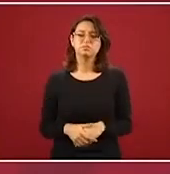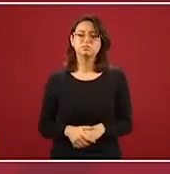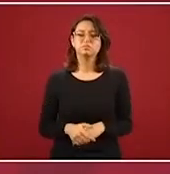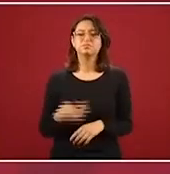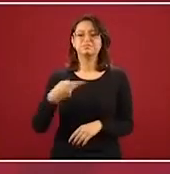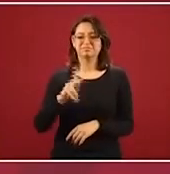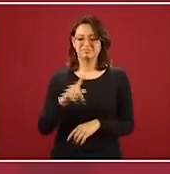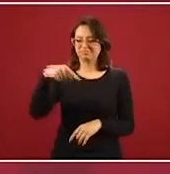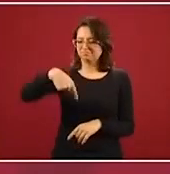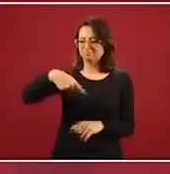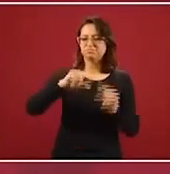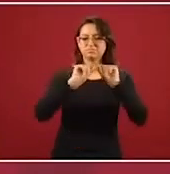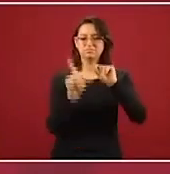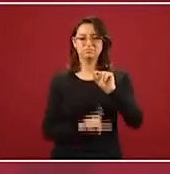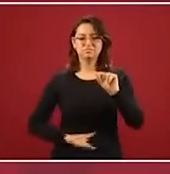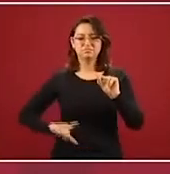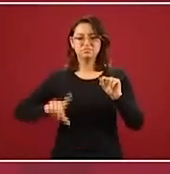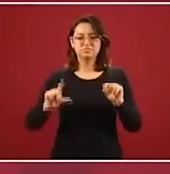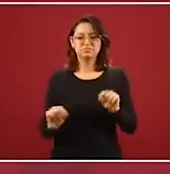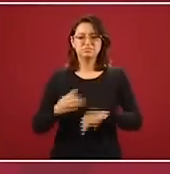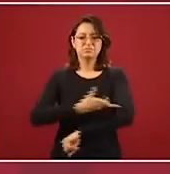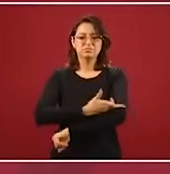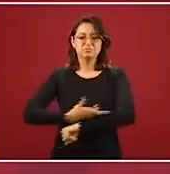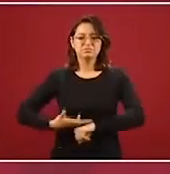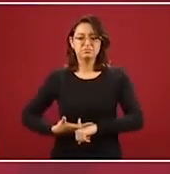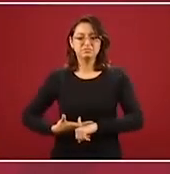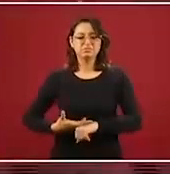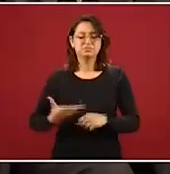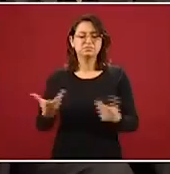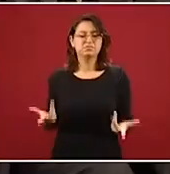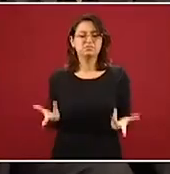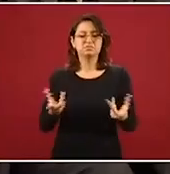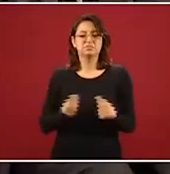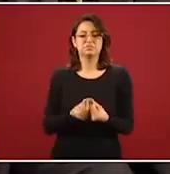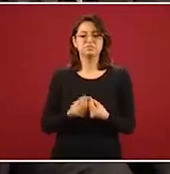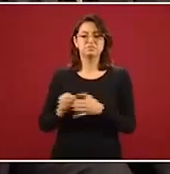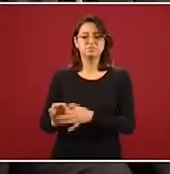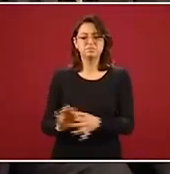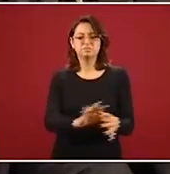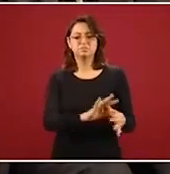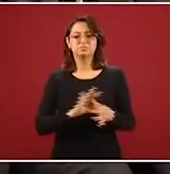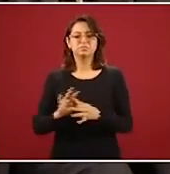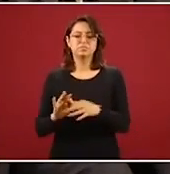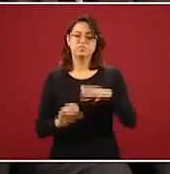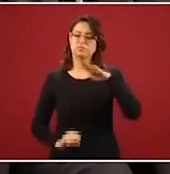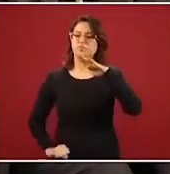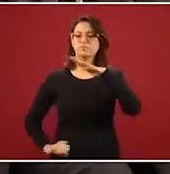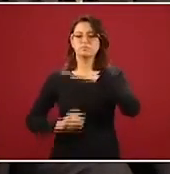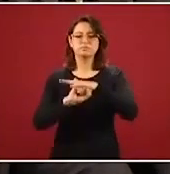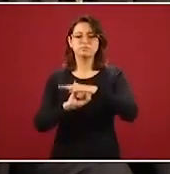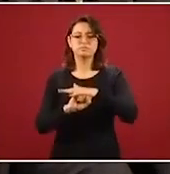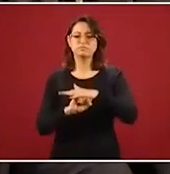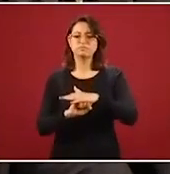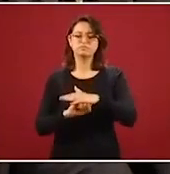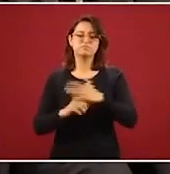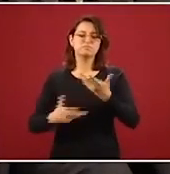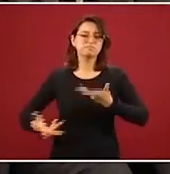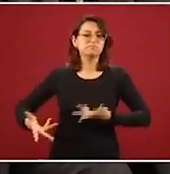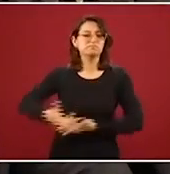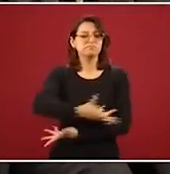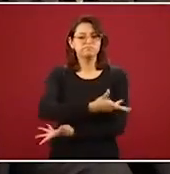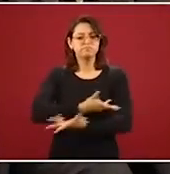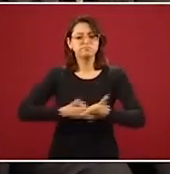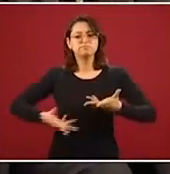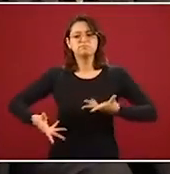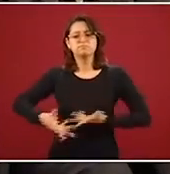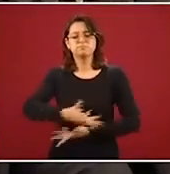pero en México la familia es el pilar principal de la convivencia.